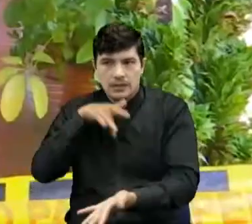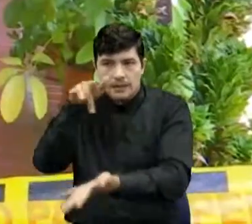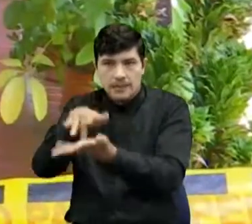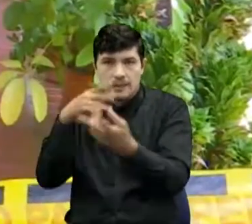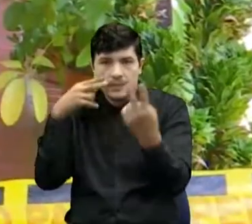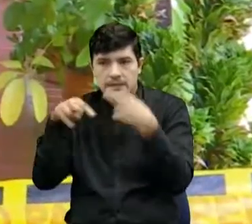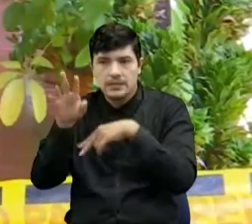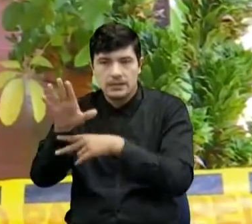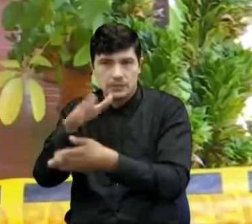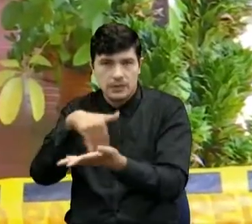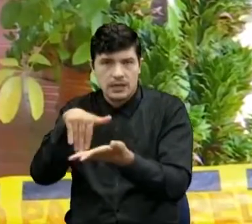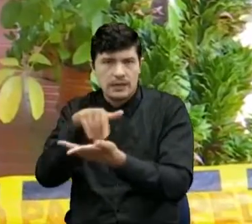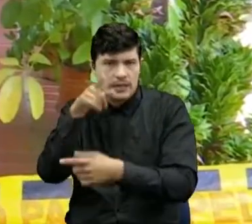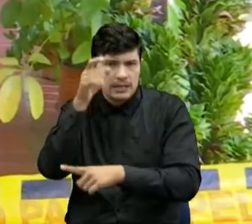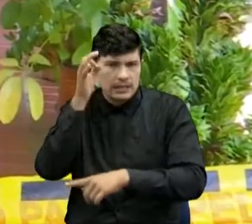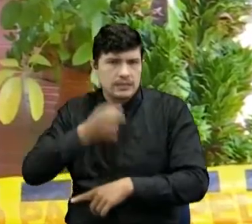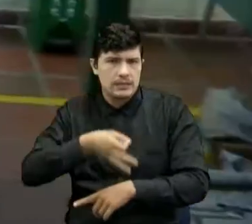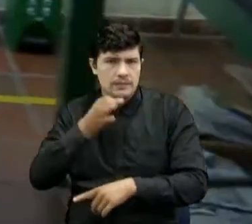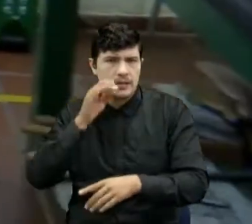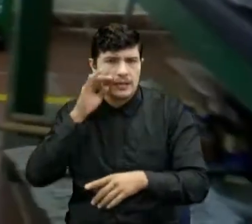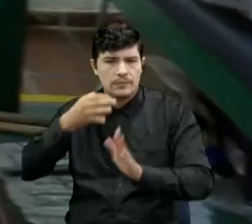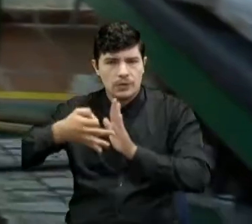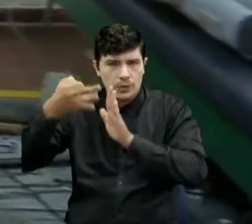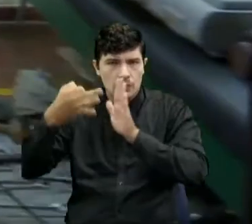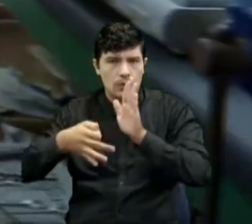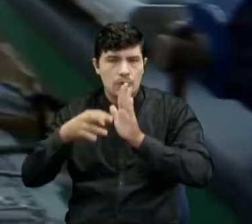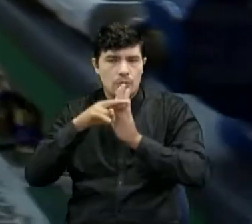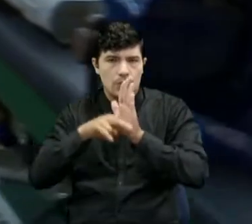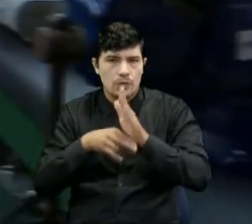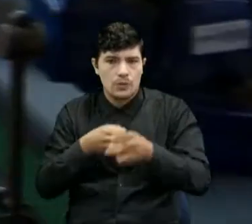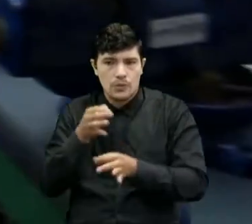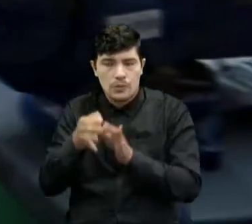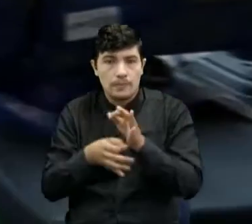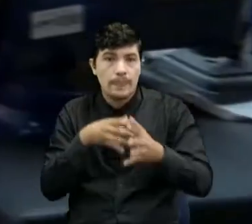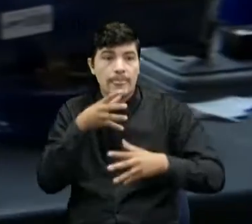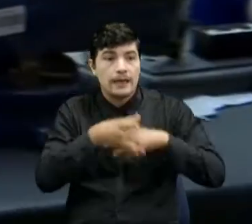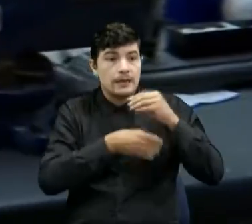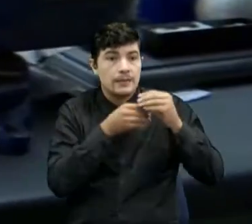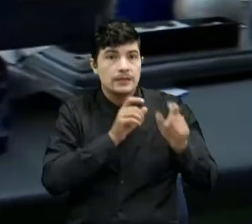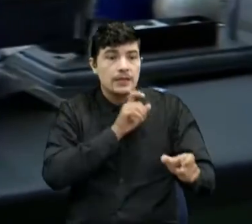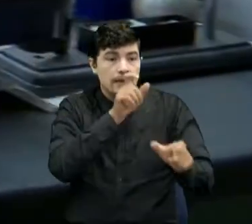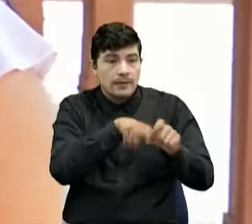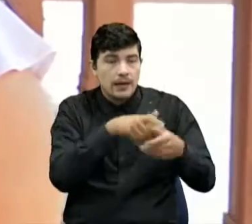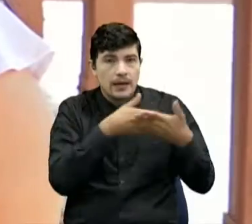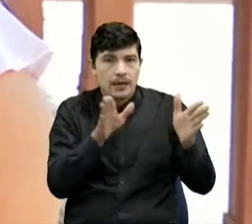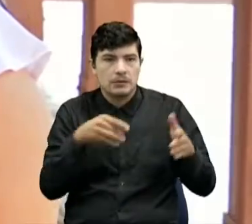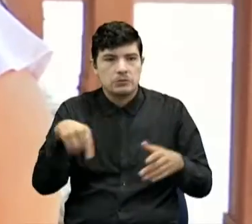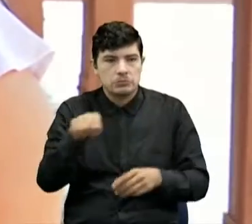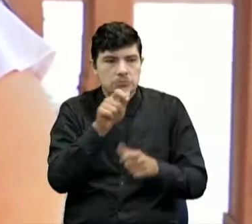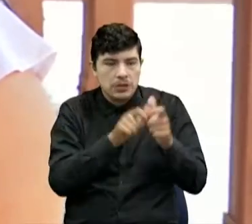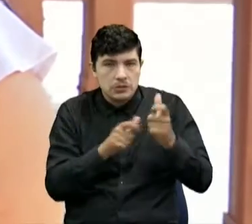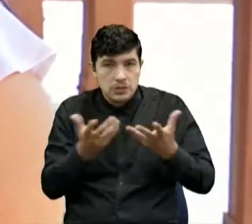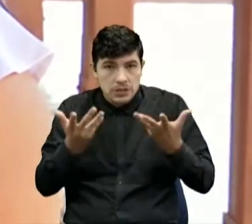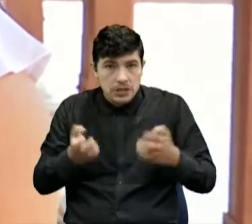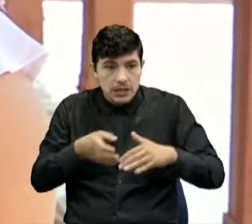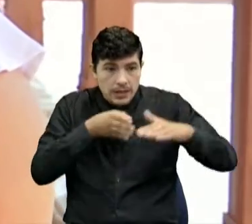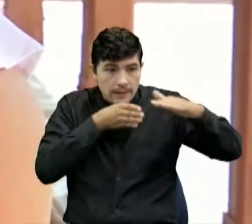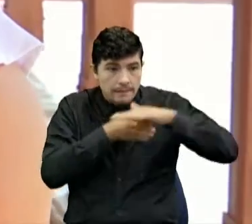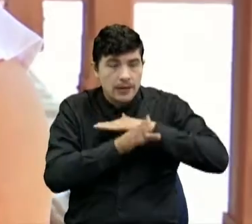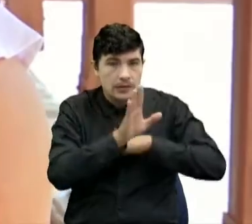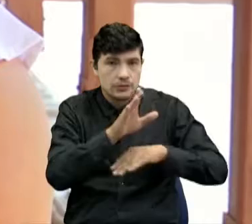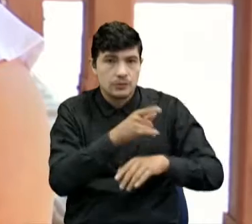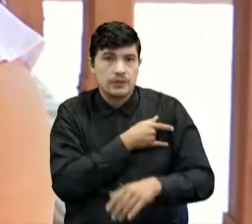manteniendo siempre los protocolos de bioseguridad tenemos inscripciones abiertas para las personas que quieran ingresar a la